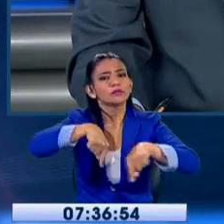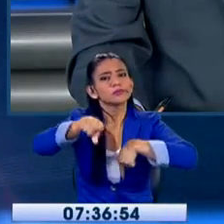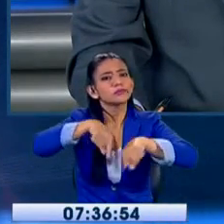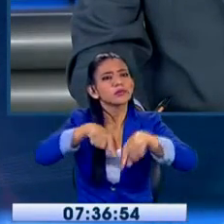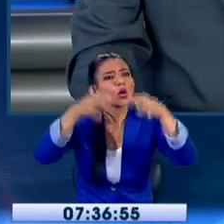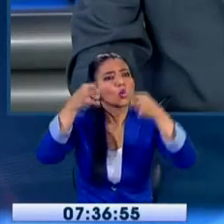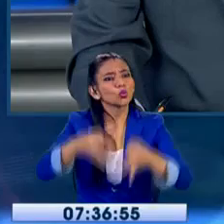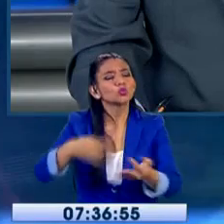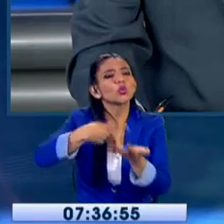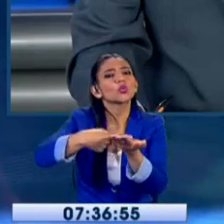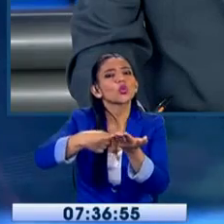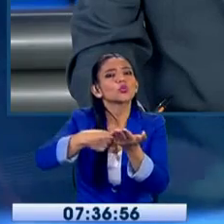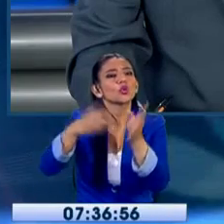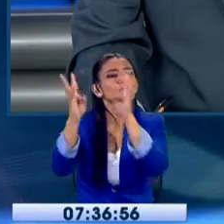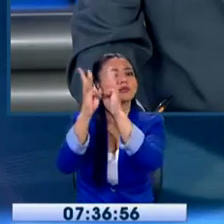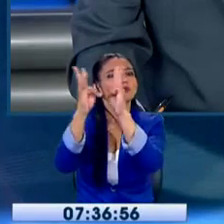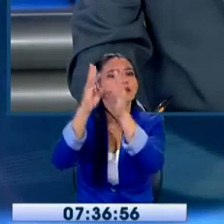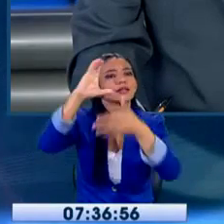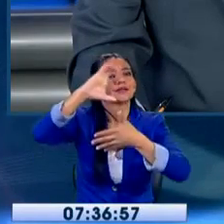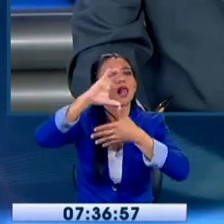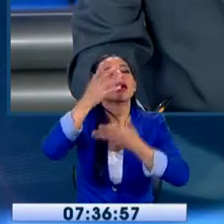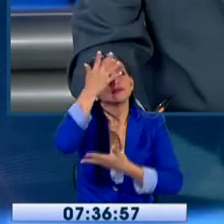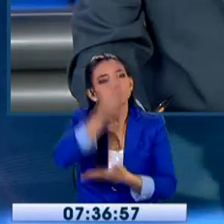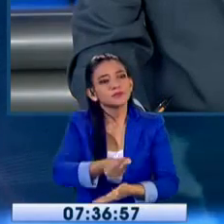esta reunión de la CELAC. Buen día.